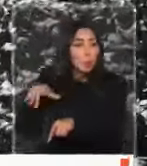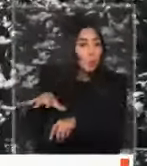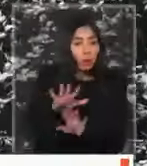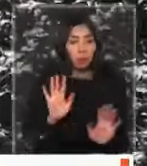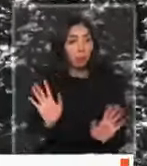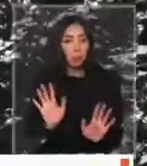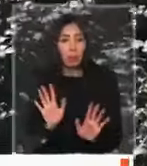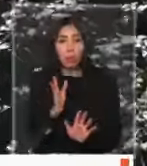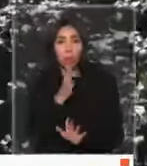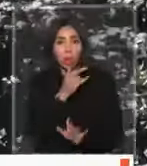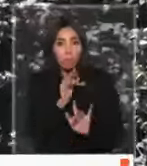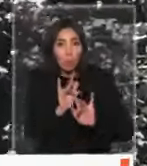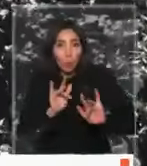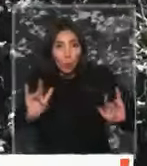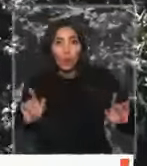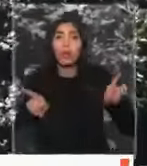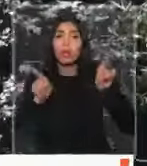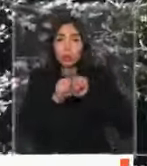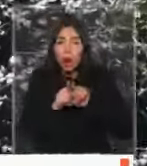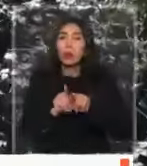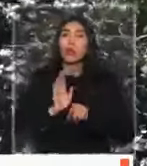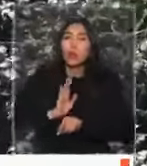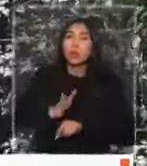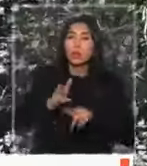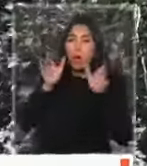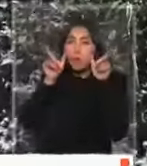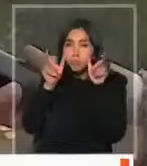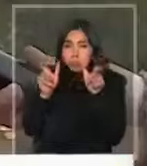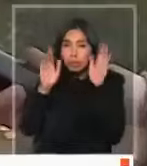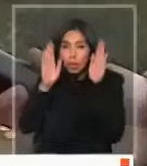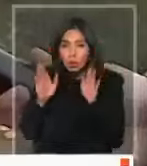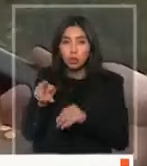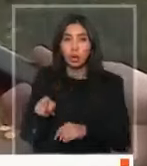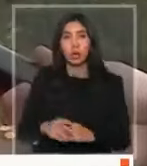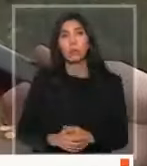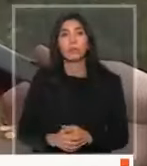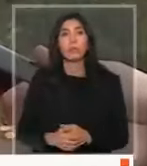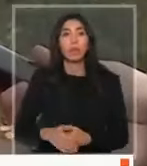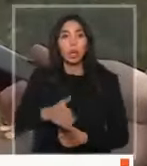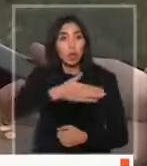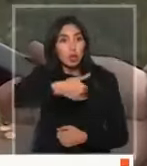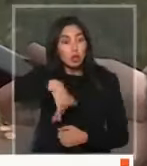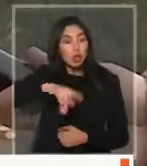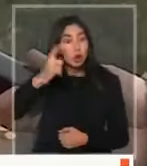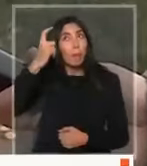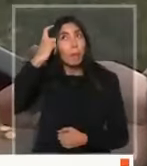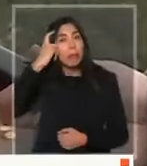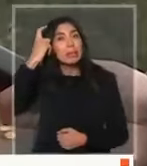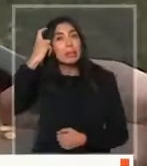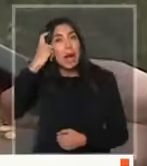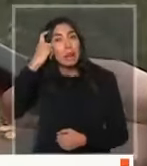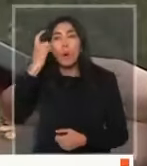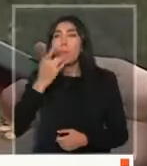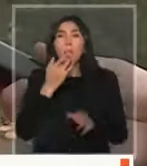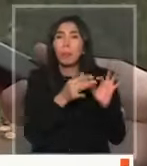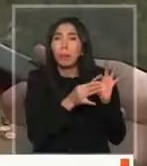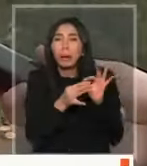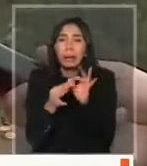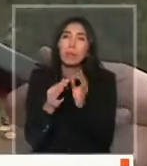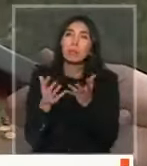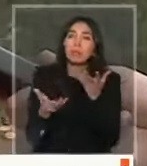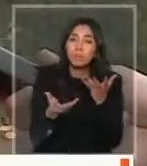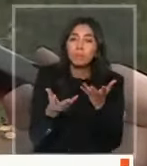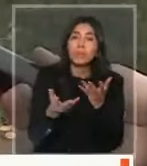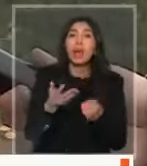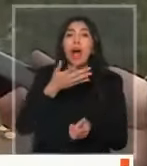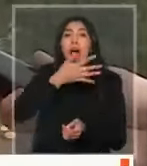zona se mantendrá como mayor foco de atención. Nosotros creemos que una de las hipótesis que se baraja es que obviamente el flujo